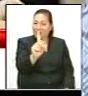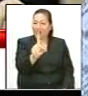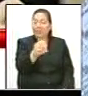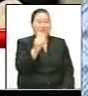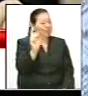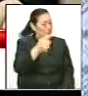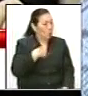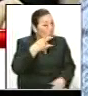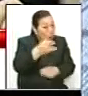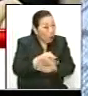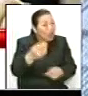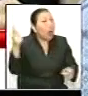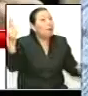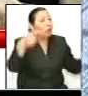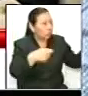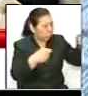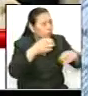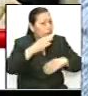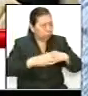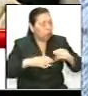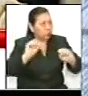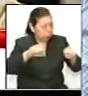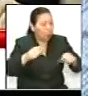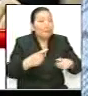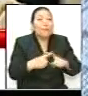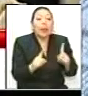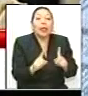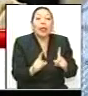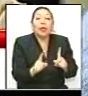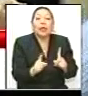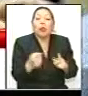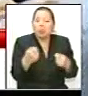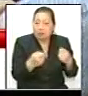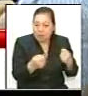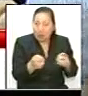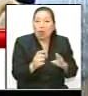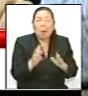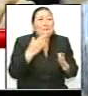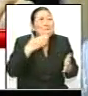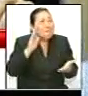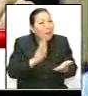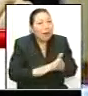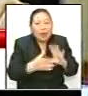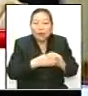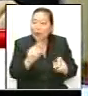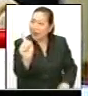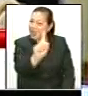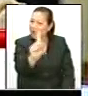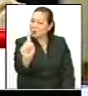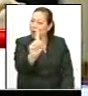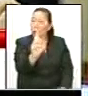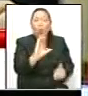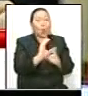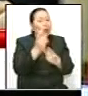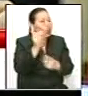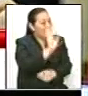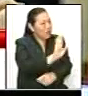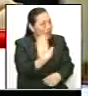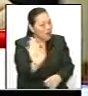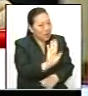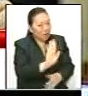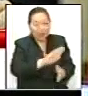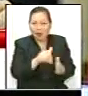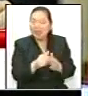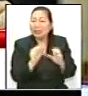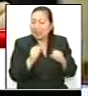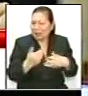no estoy en contra de eso. Estamos en contra de quienes, en nombre de la inversión, destruyen la historia, destruyen la cultura, destruyen todo lo